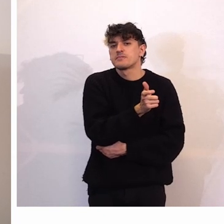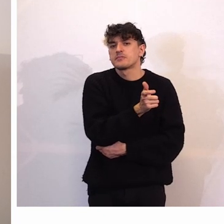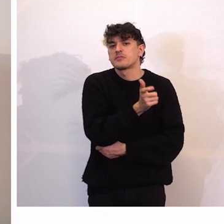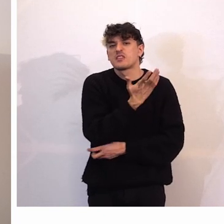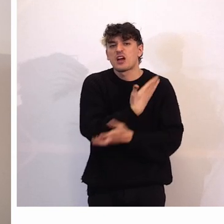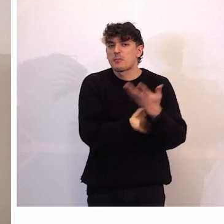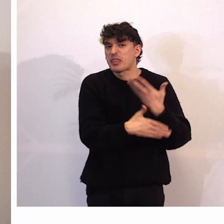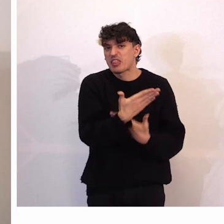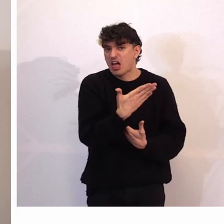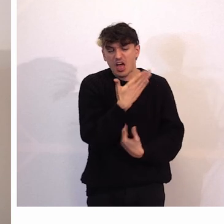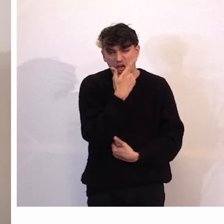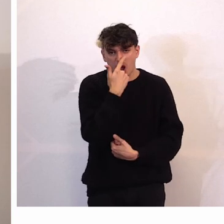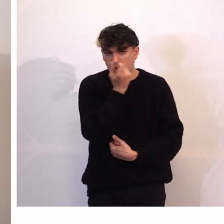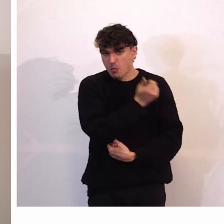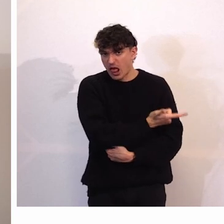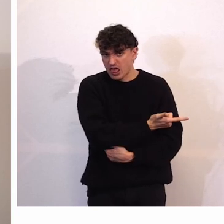las personas con discapacidad